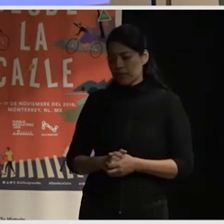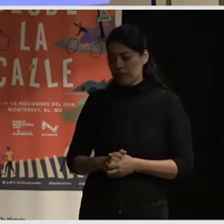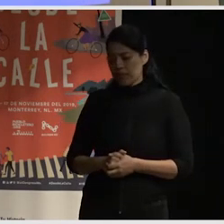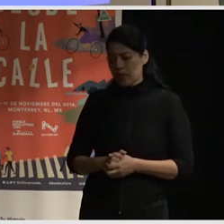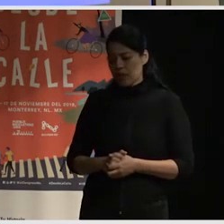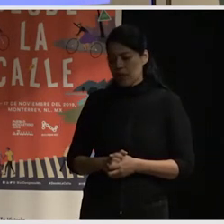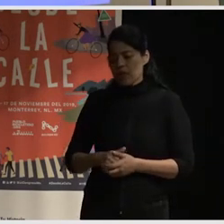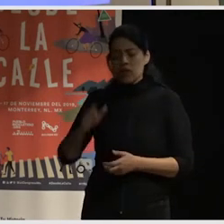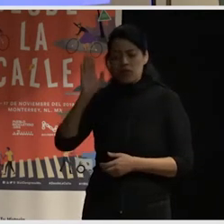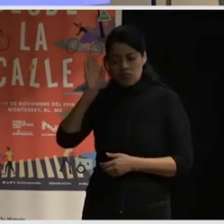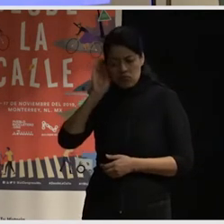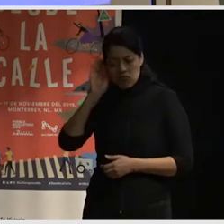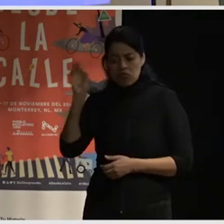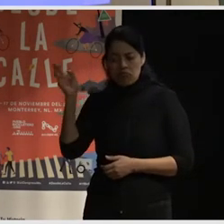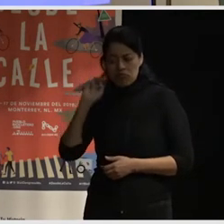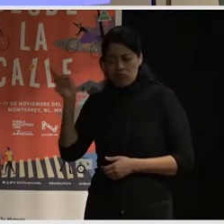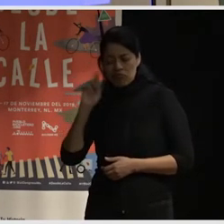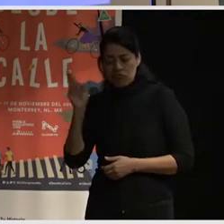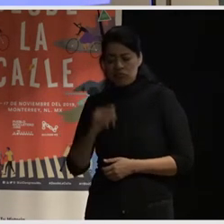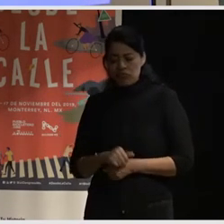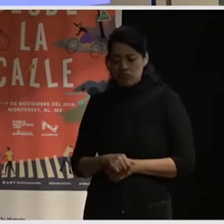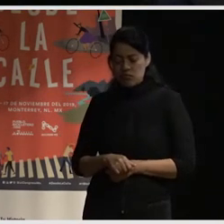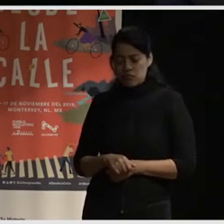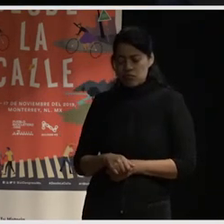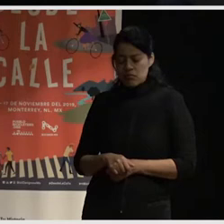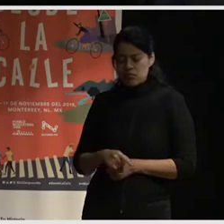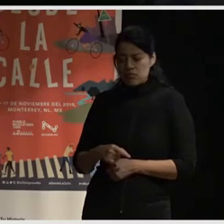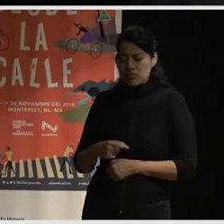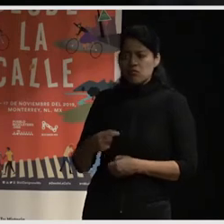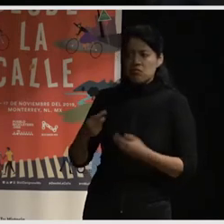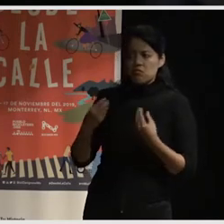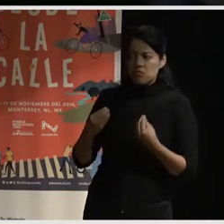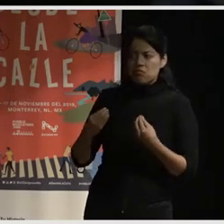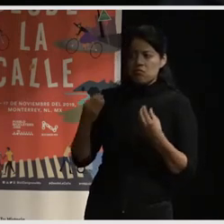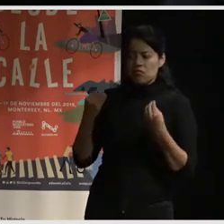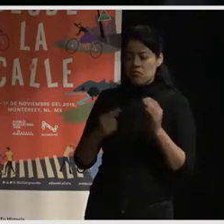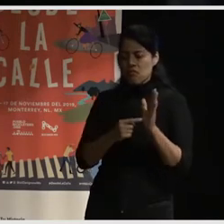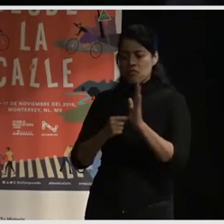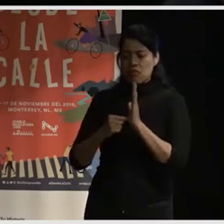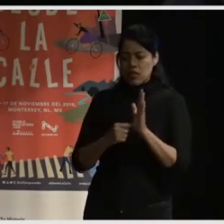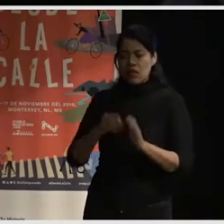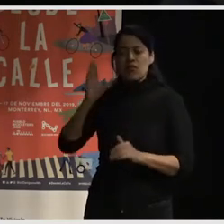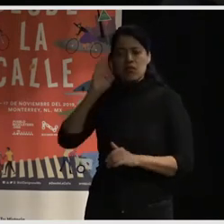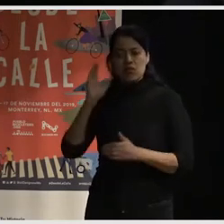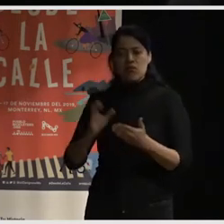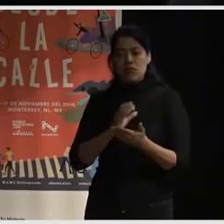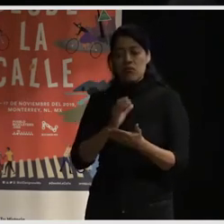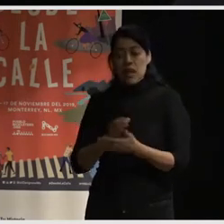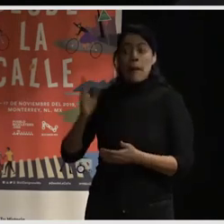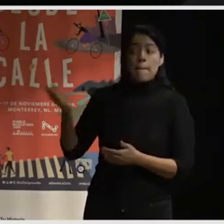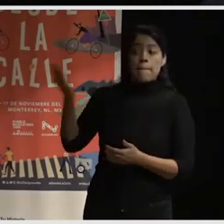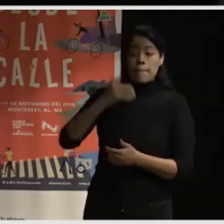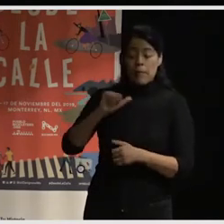con escuchar un rato la radio pública la radio abierta y la cantidad de anuncios que aquí en la ciudad se escuchan deben por